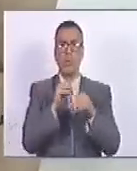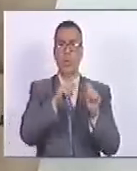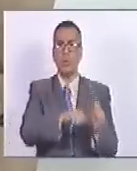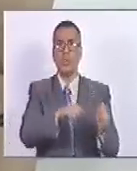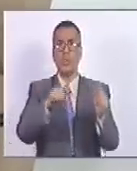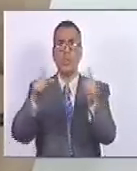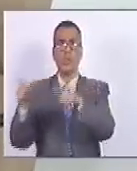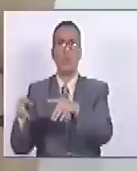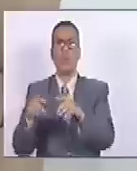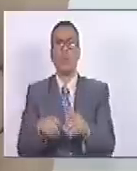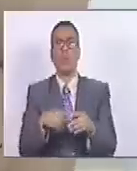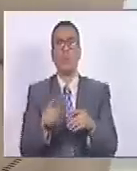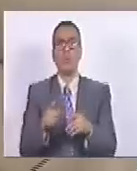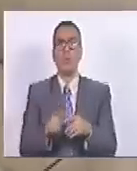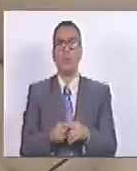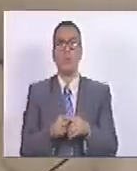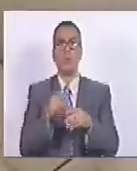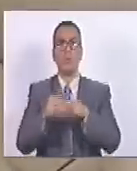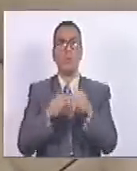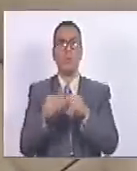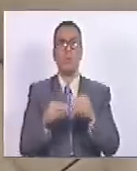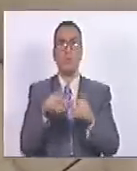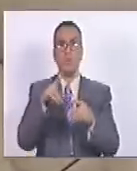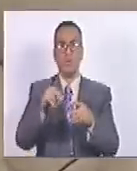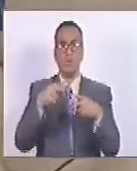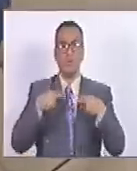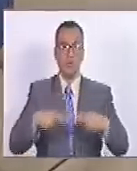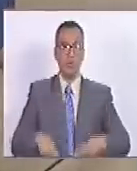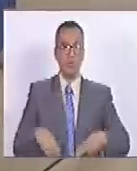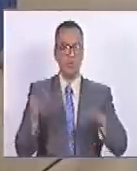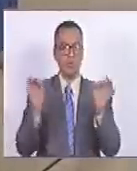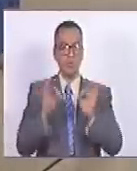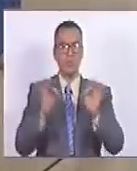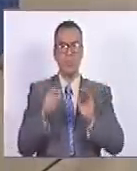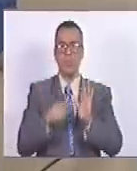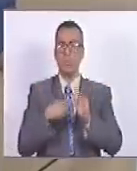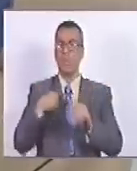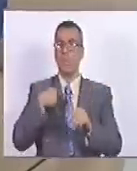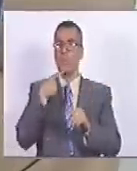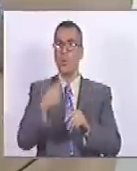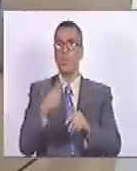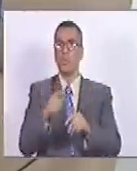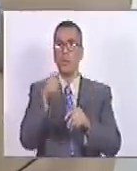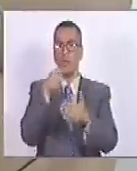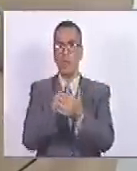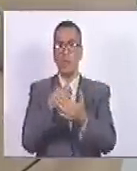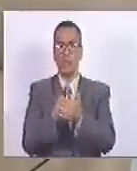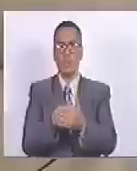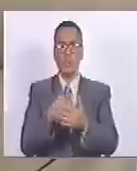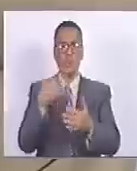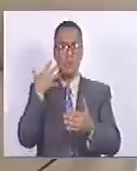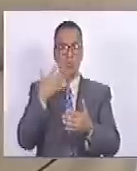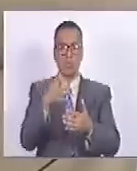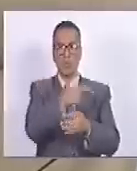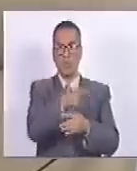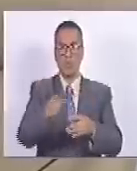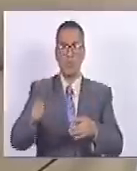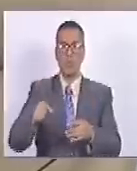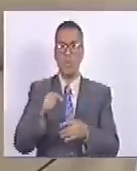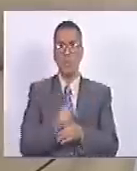llevarlos a otro continente en condiciones, no digo yo inhumanas, que no merecería ni el más deleznable de las criaturas de esta